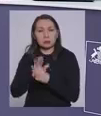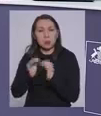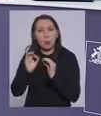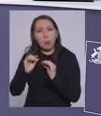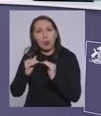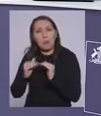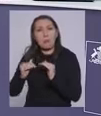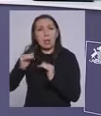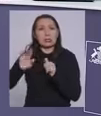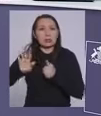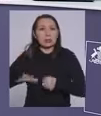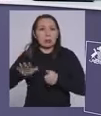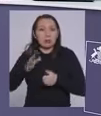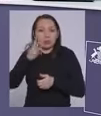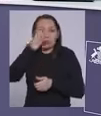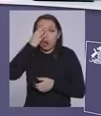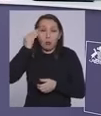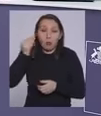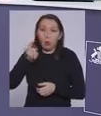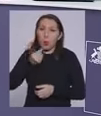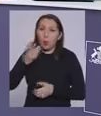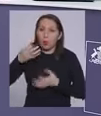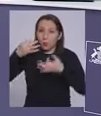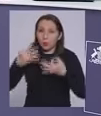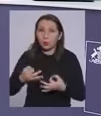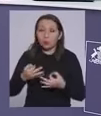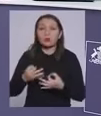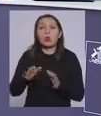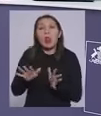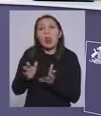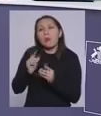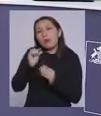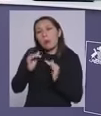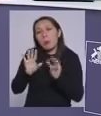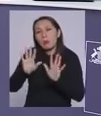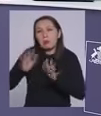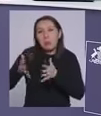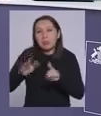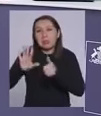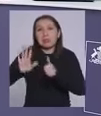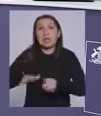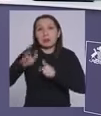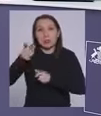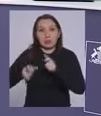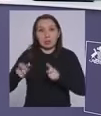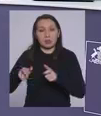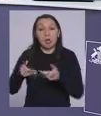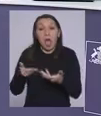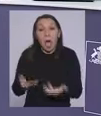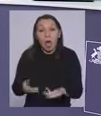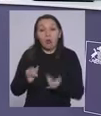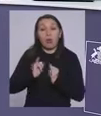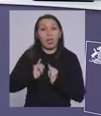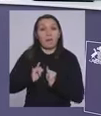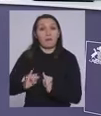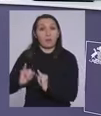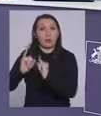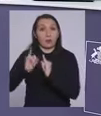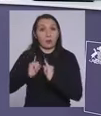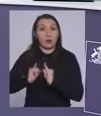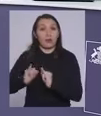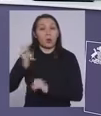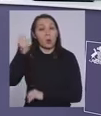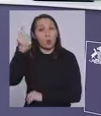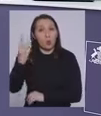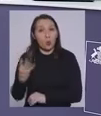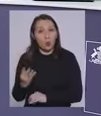superior a los 6.000. No me acuerdo la cifra exacta en este momento, pero es levemente superior a los 6.000. Hoy se están reportando, esta